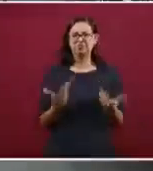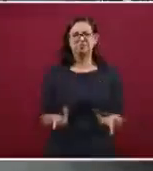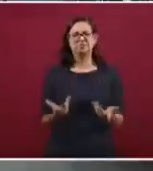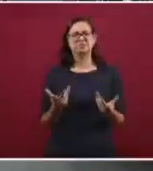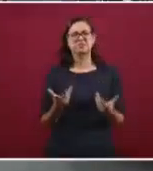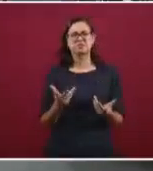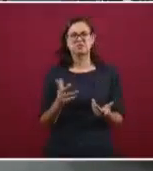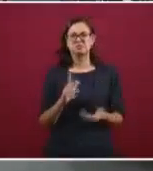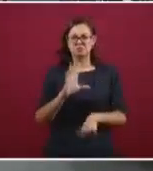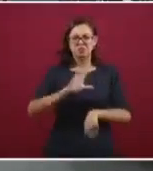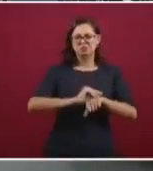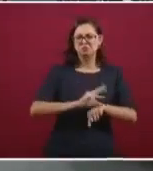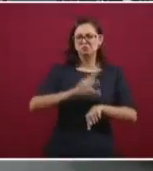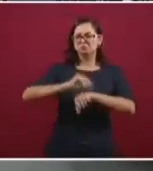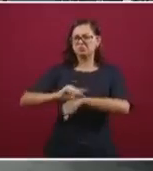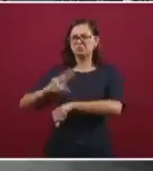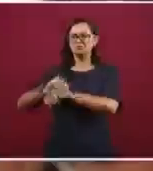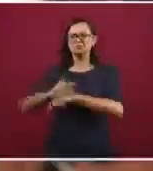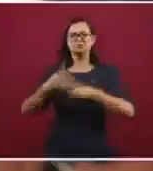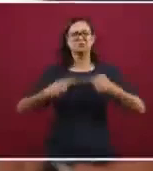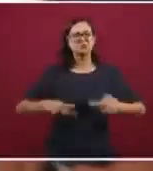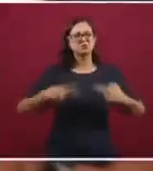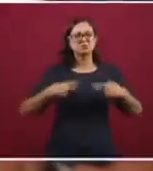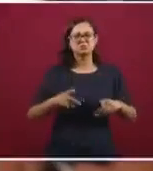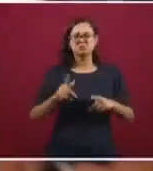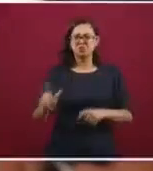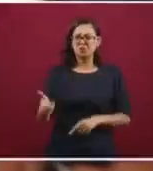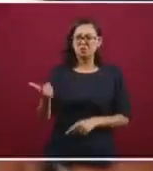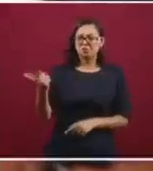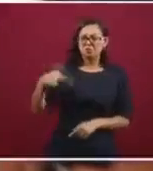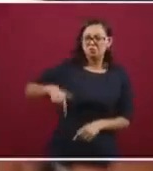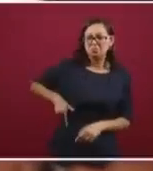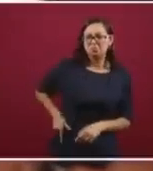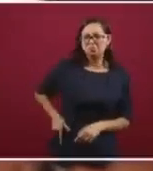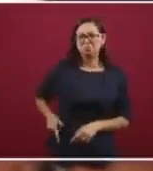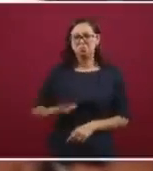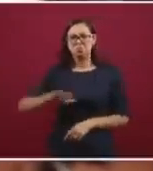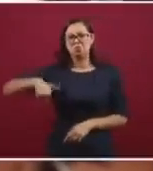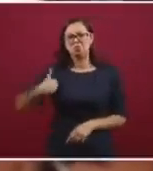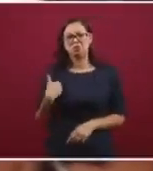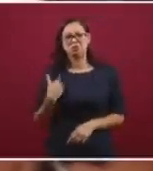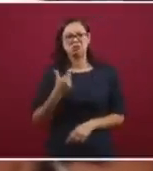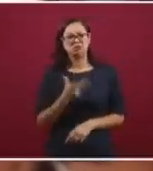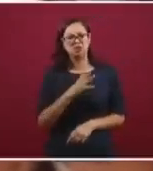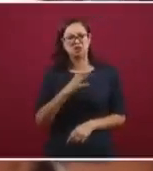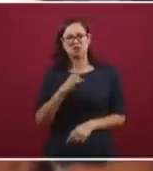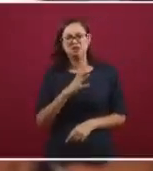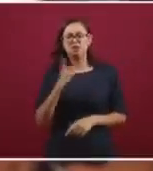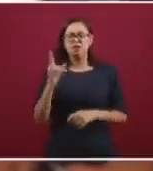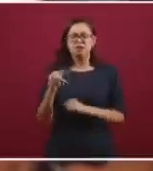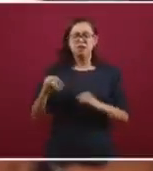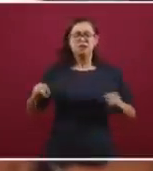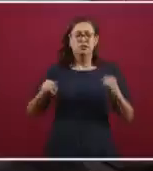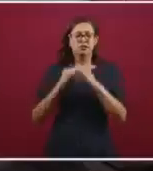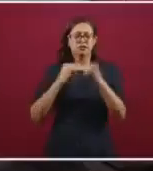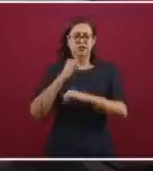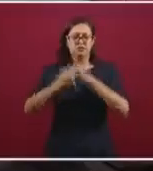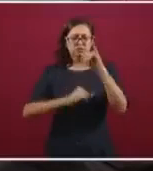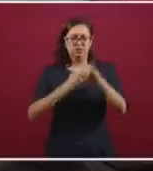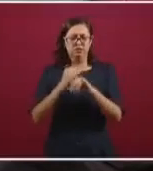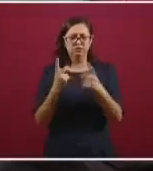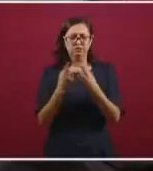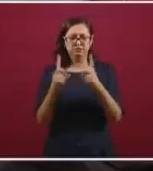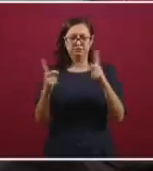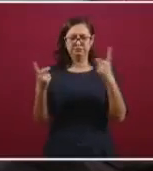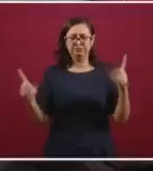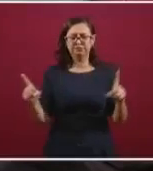pistolizando legalmente la ciudadanía? Y de acuerdo al Instituto de Altos Estudios Internacionales para el Desarrollo,